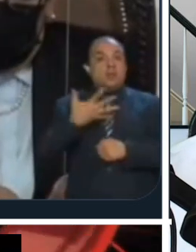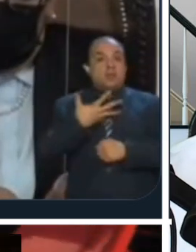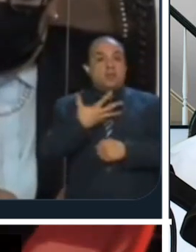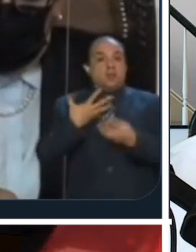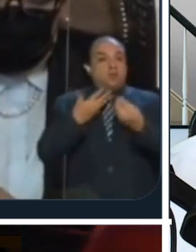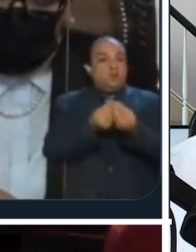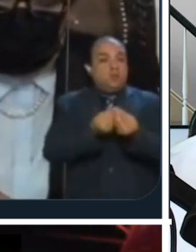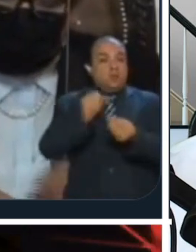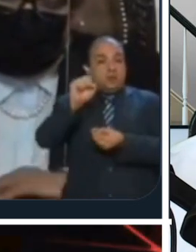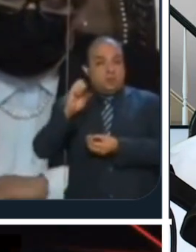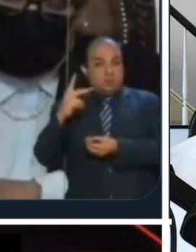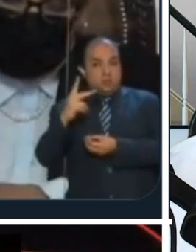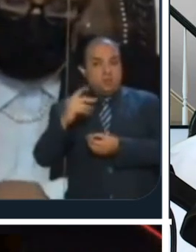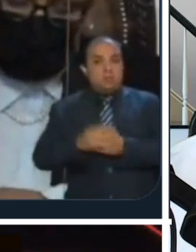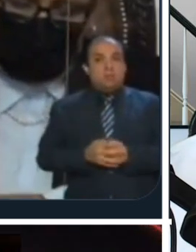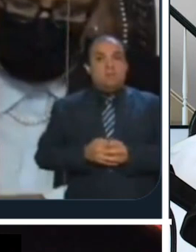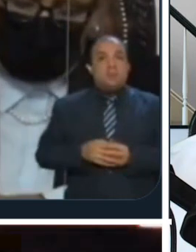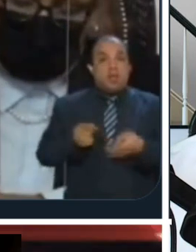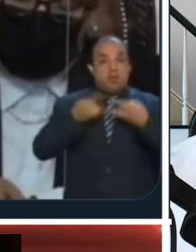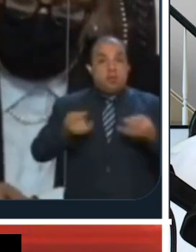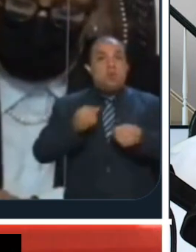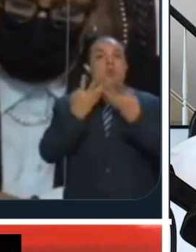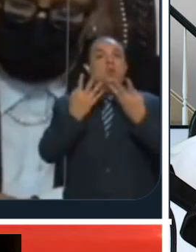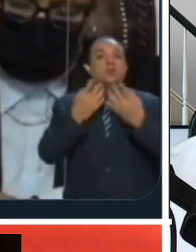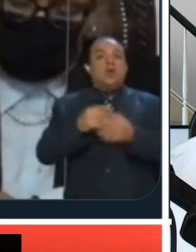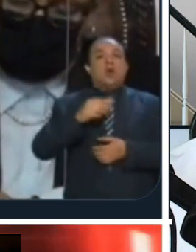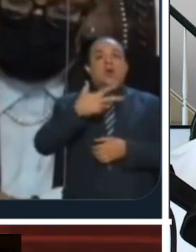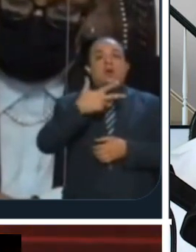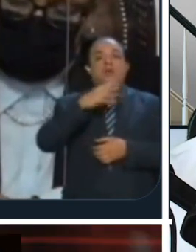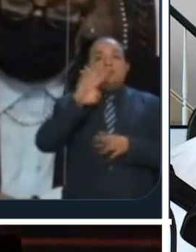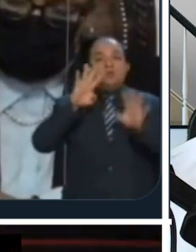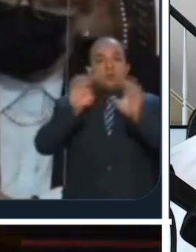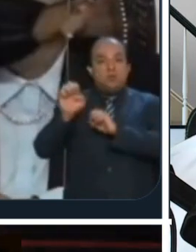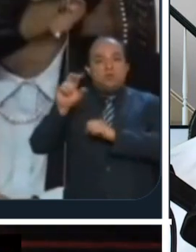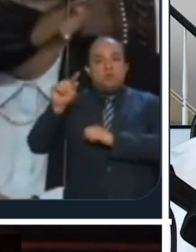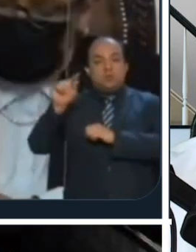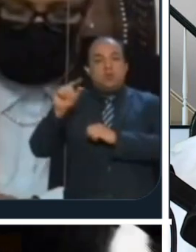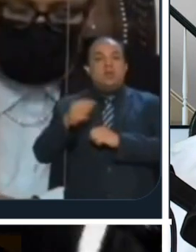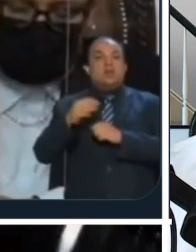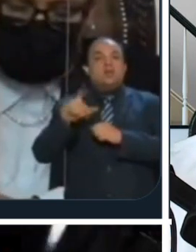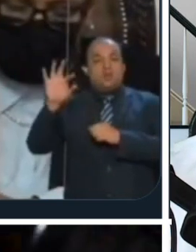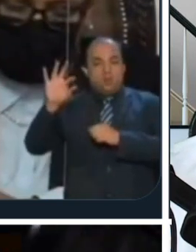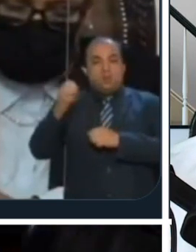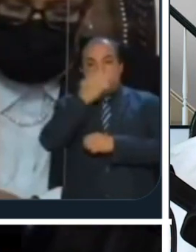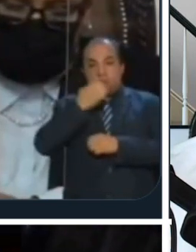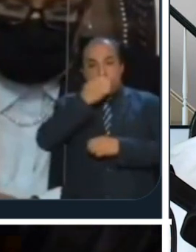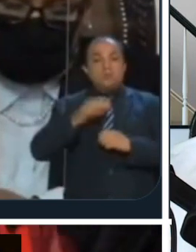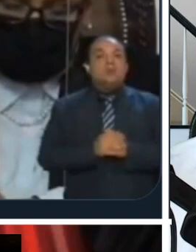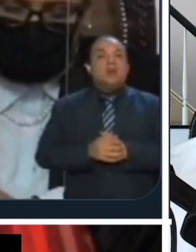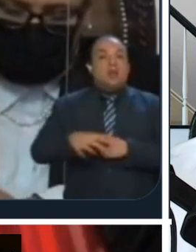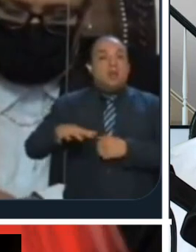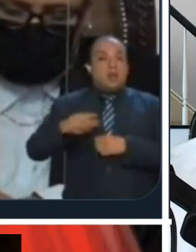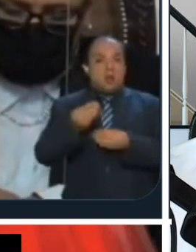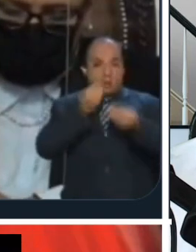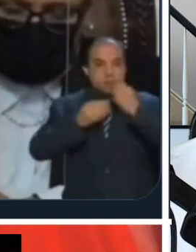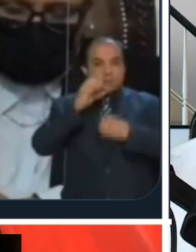junto con la SEP histórico a 940 escuelas con alimentos calientes en las zonas de mayor marginación